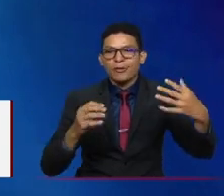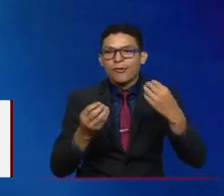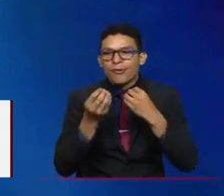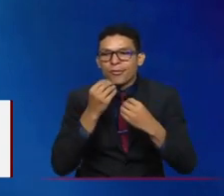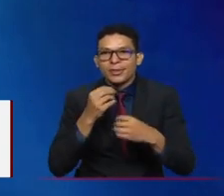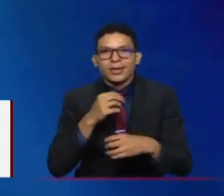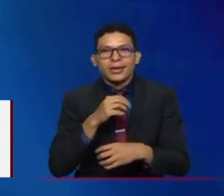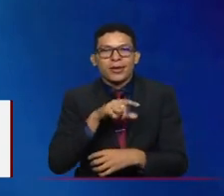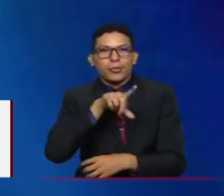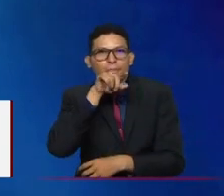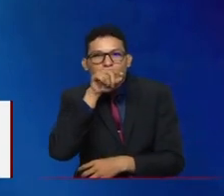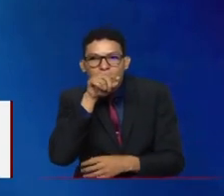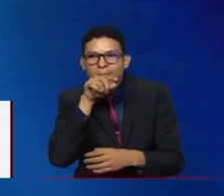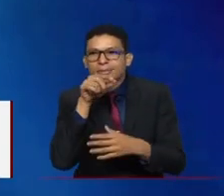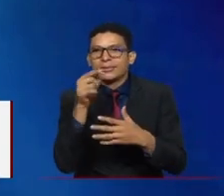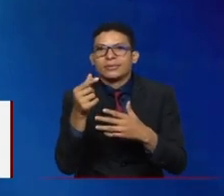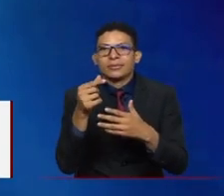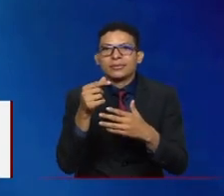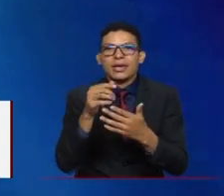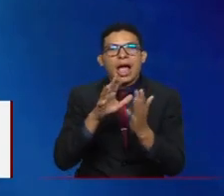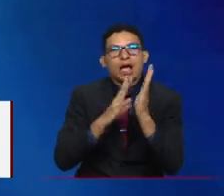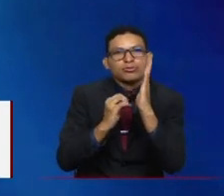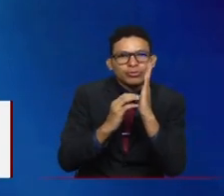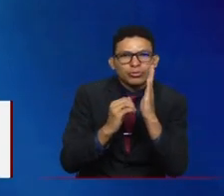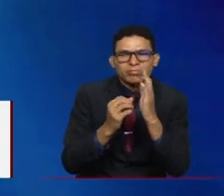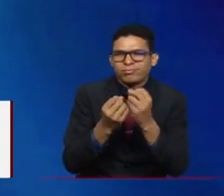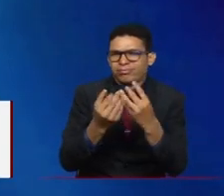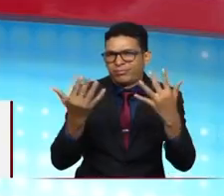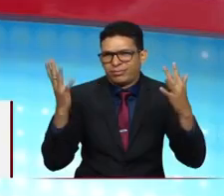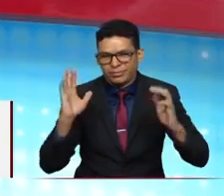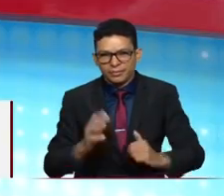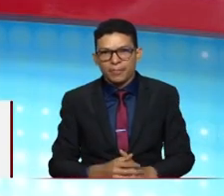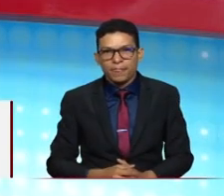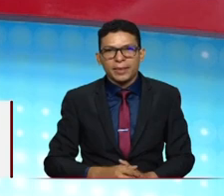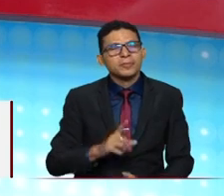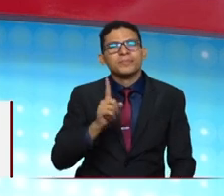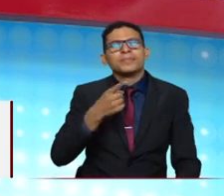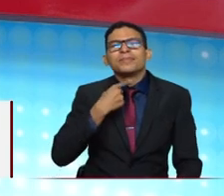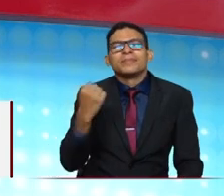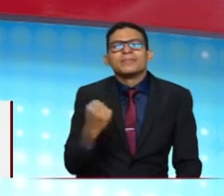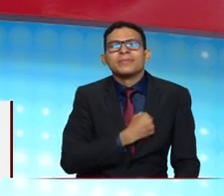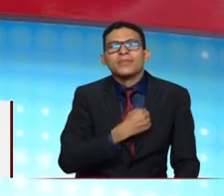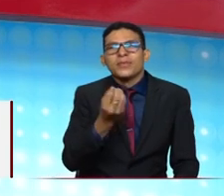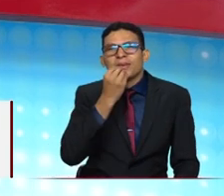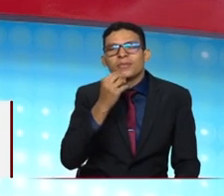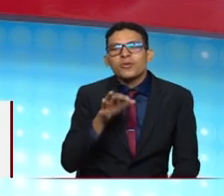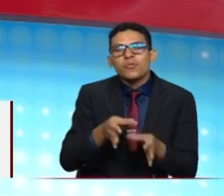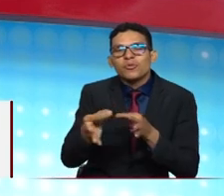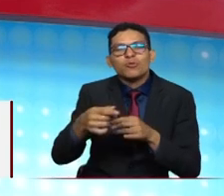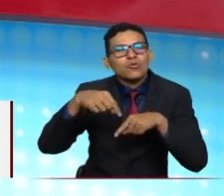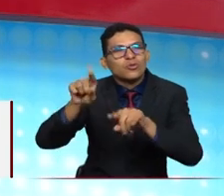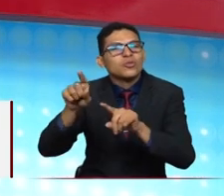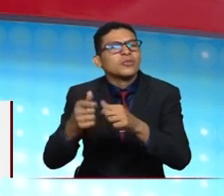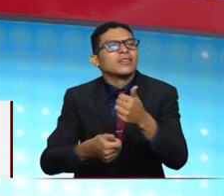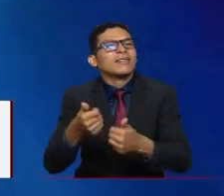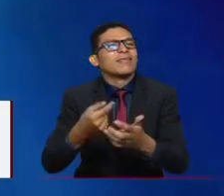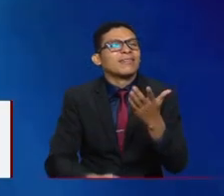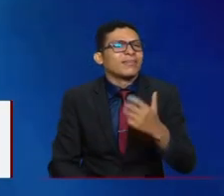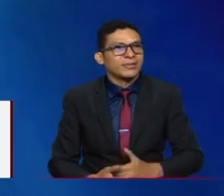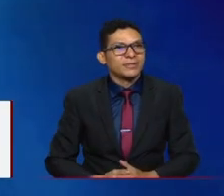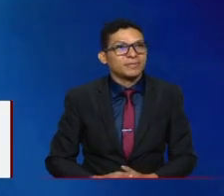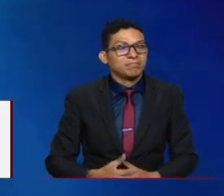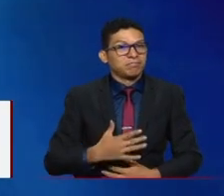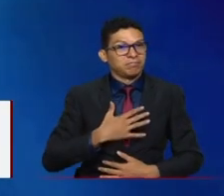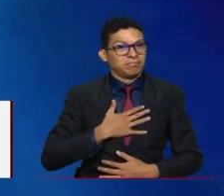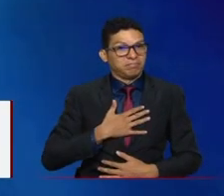O sea hay mucho que disfrutar en este momento y a usted personalmente qué es lo que más le gusta comer de su municipio pues la